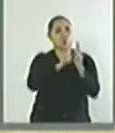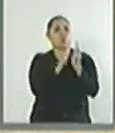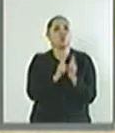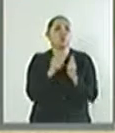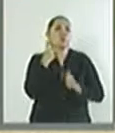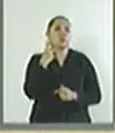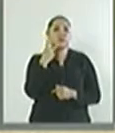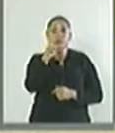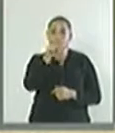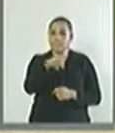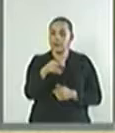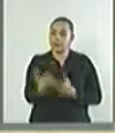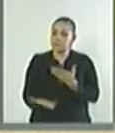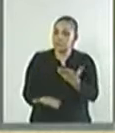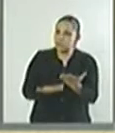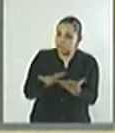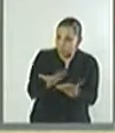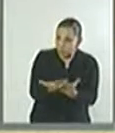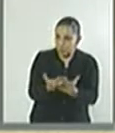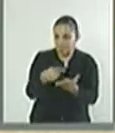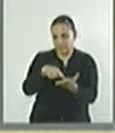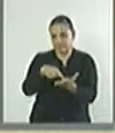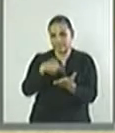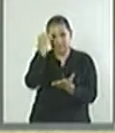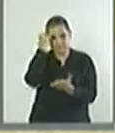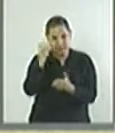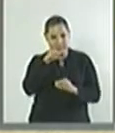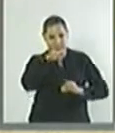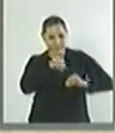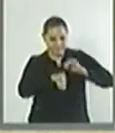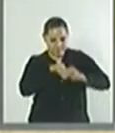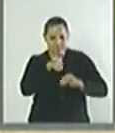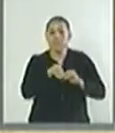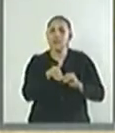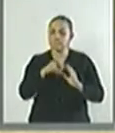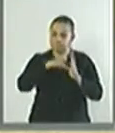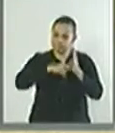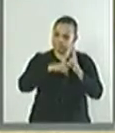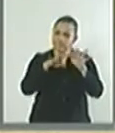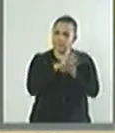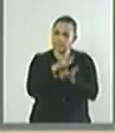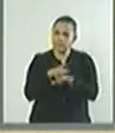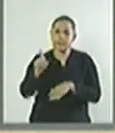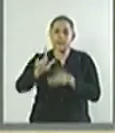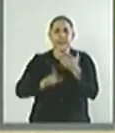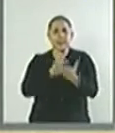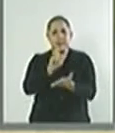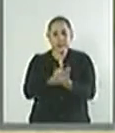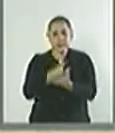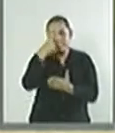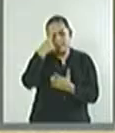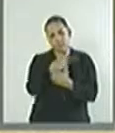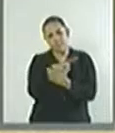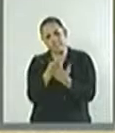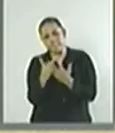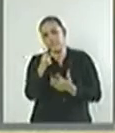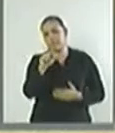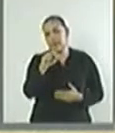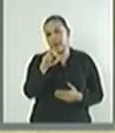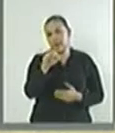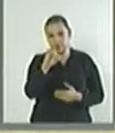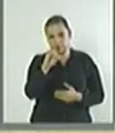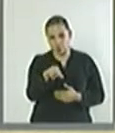Nacional propone en esta iniciativa que hoy presento reformar la Ley de Planeación para establecer que el